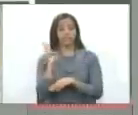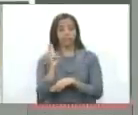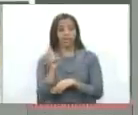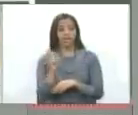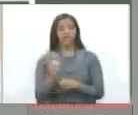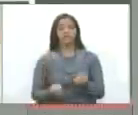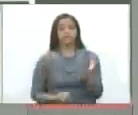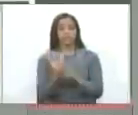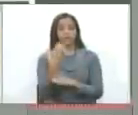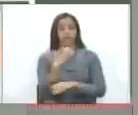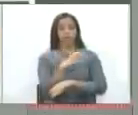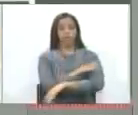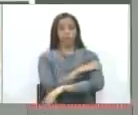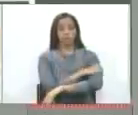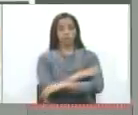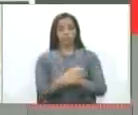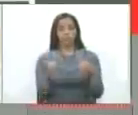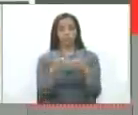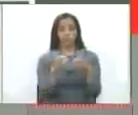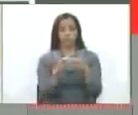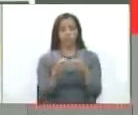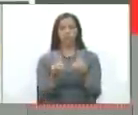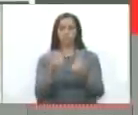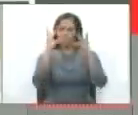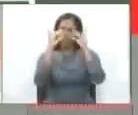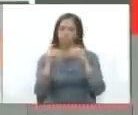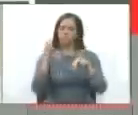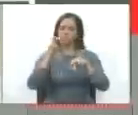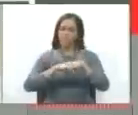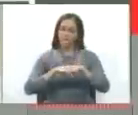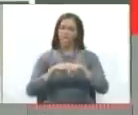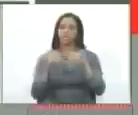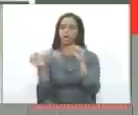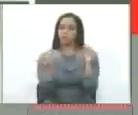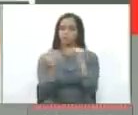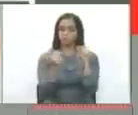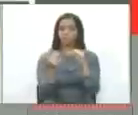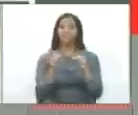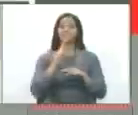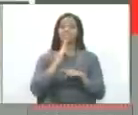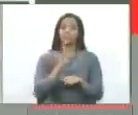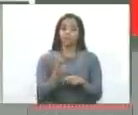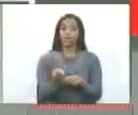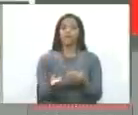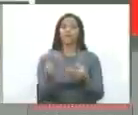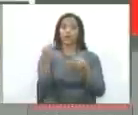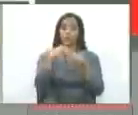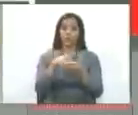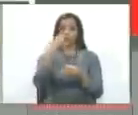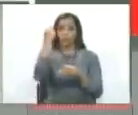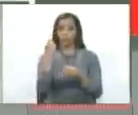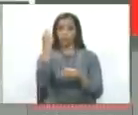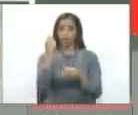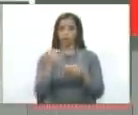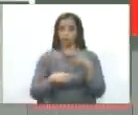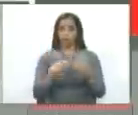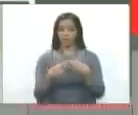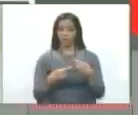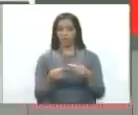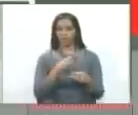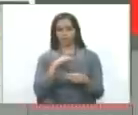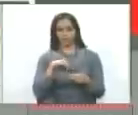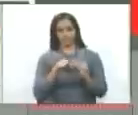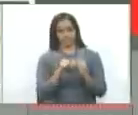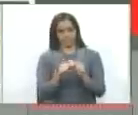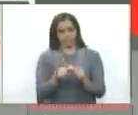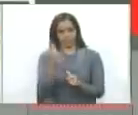sentarse a dialogar. Y eso es el resultado, la incorporación de los diputados. Ahora, nosotros seguimos siendo